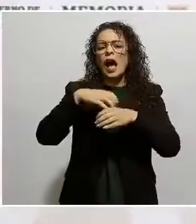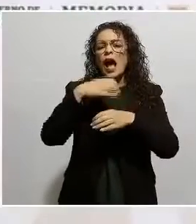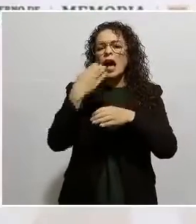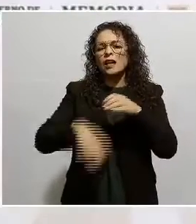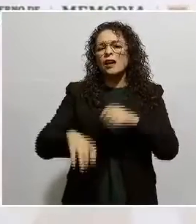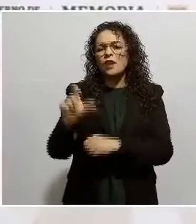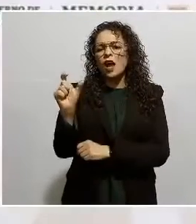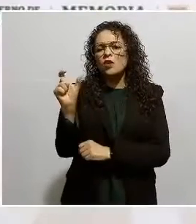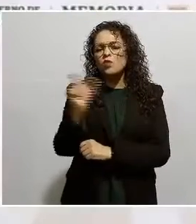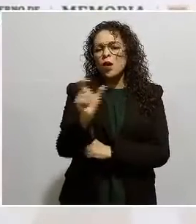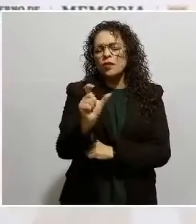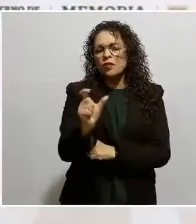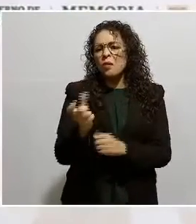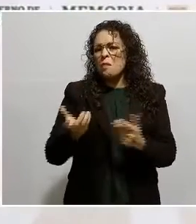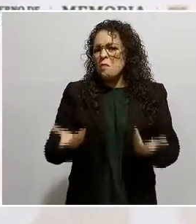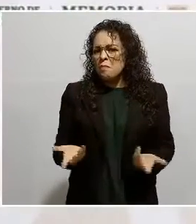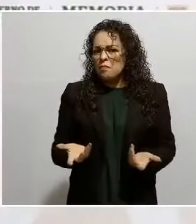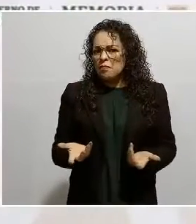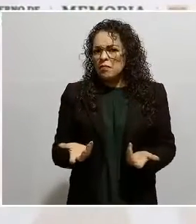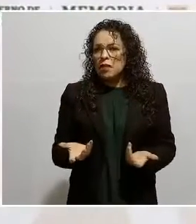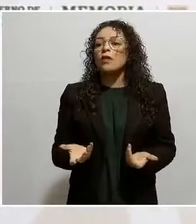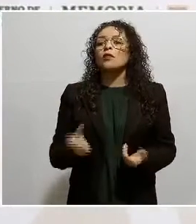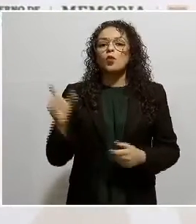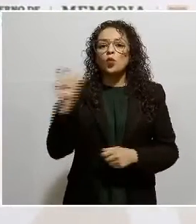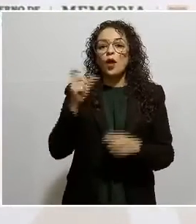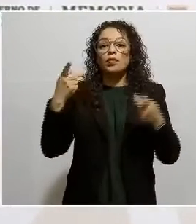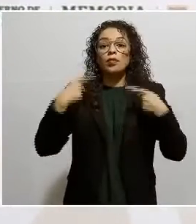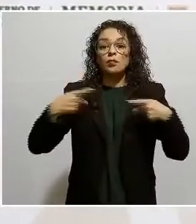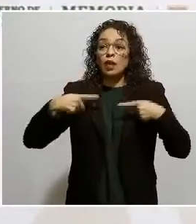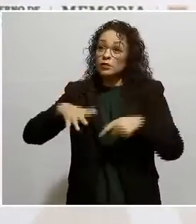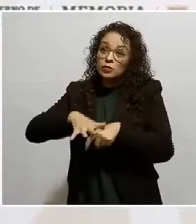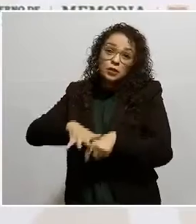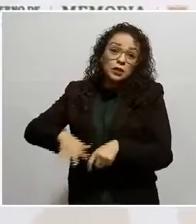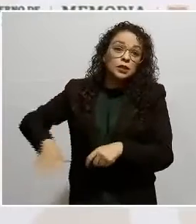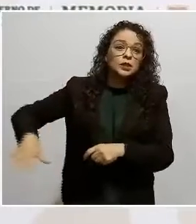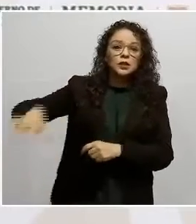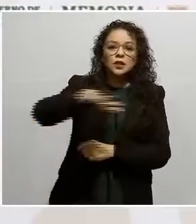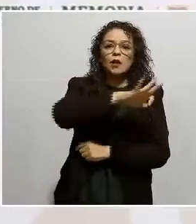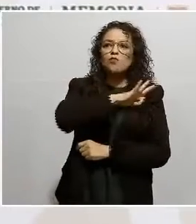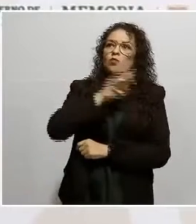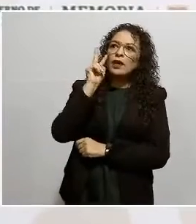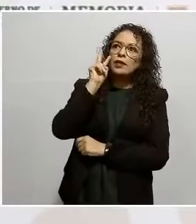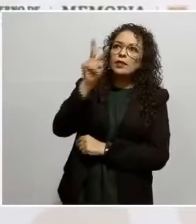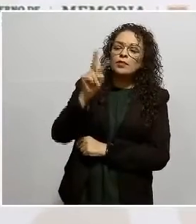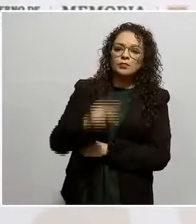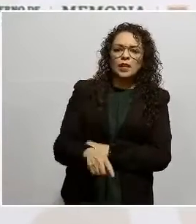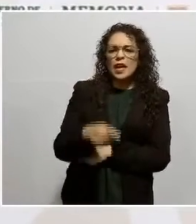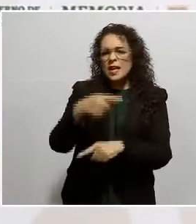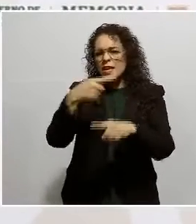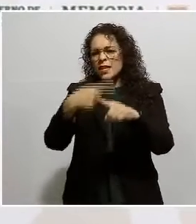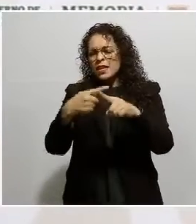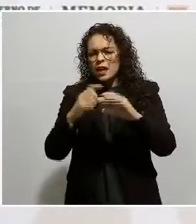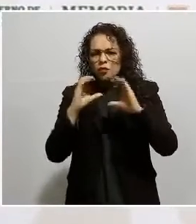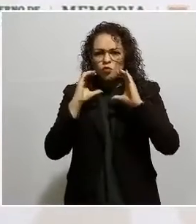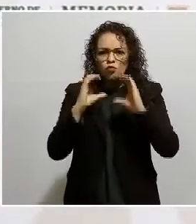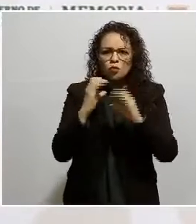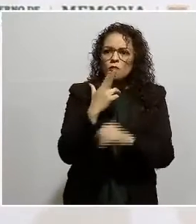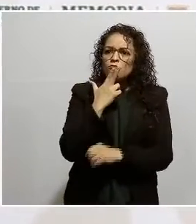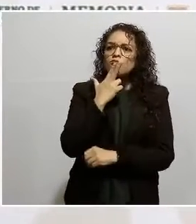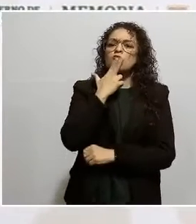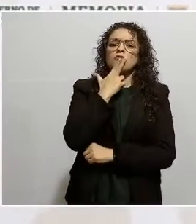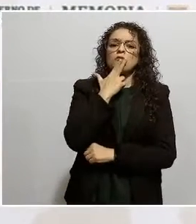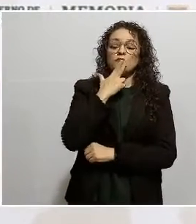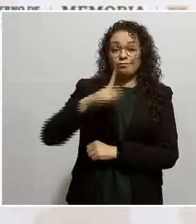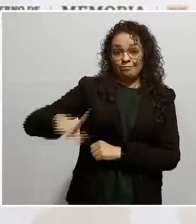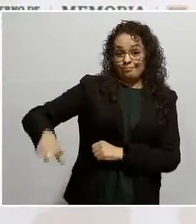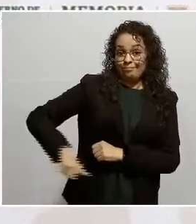cuando desembocan en el dominio público, al cuidado del Estado, para procurar su